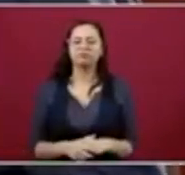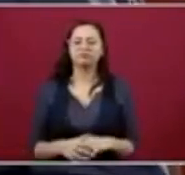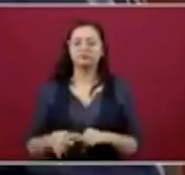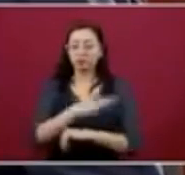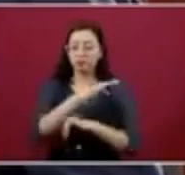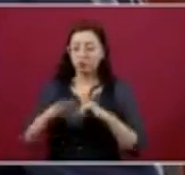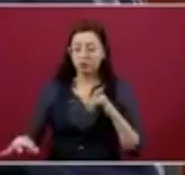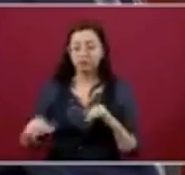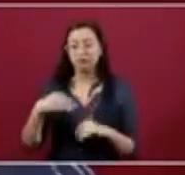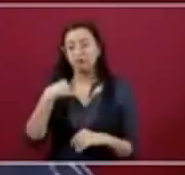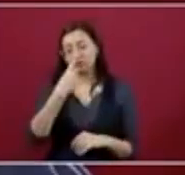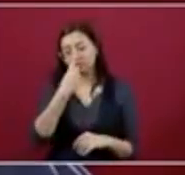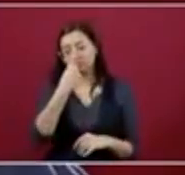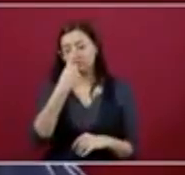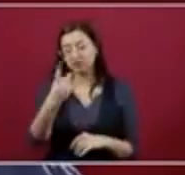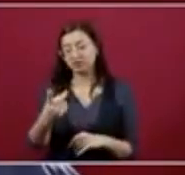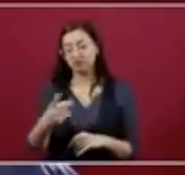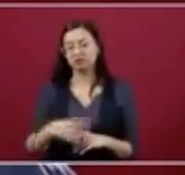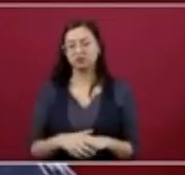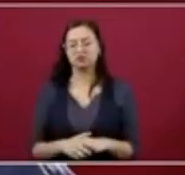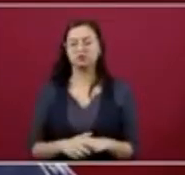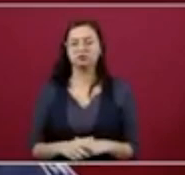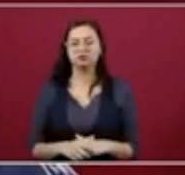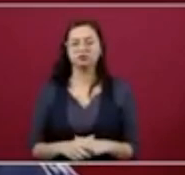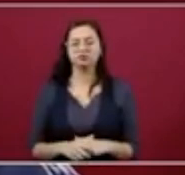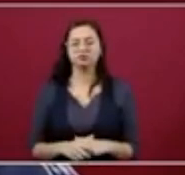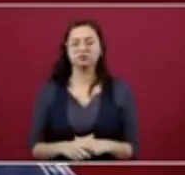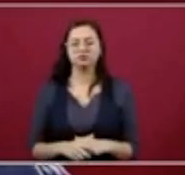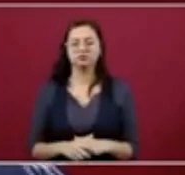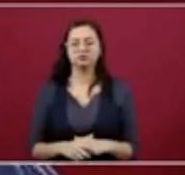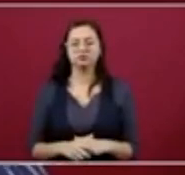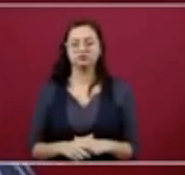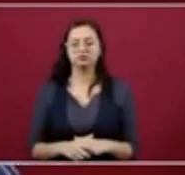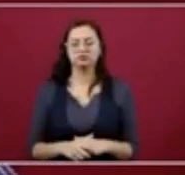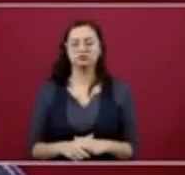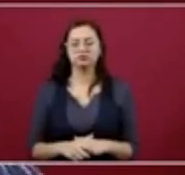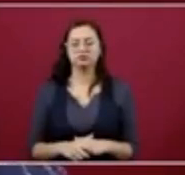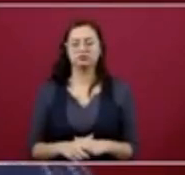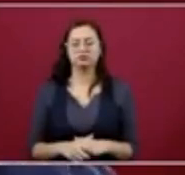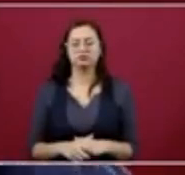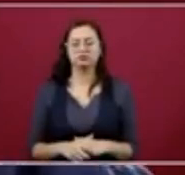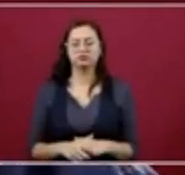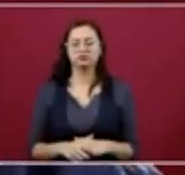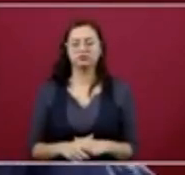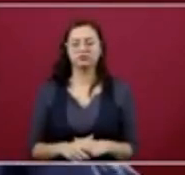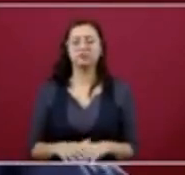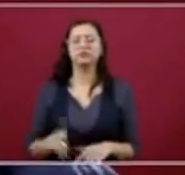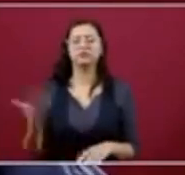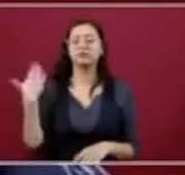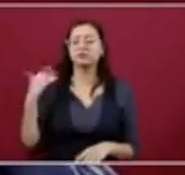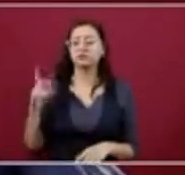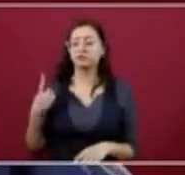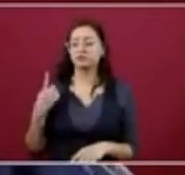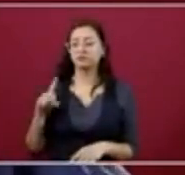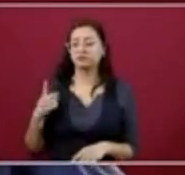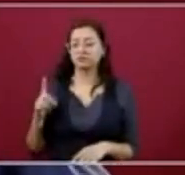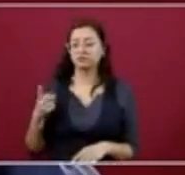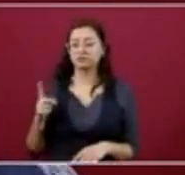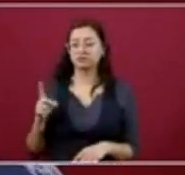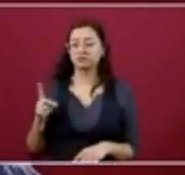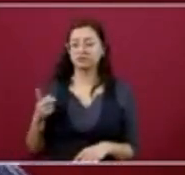último decirles que el episodio que pasó en diciembre,